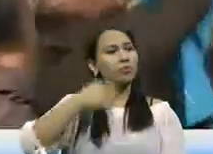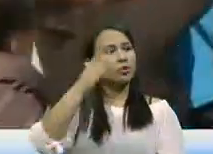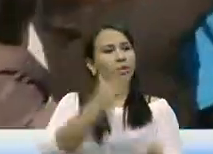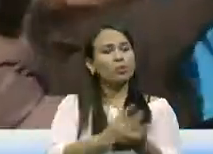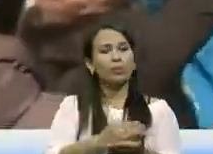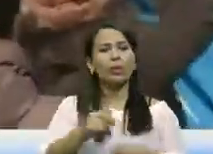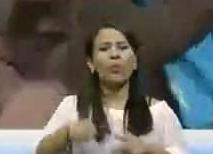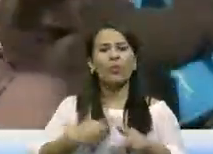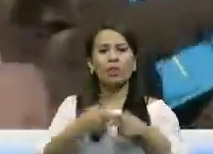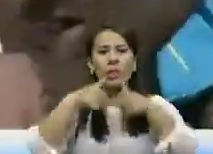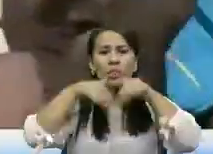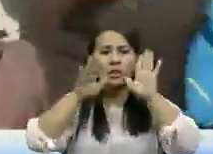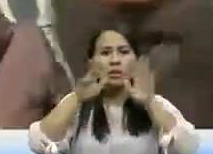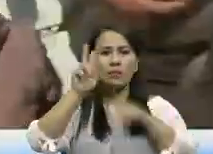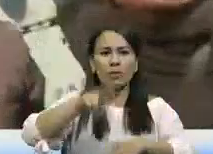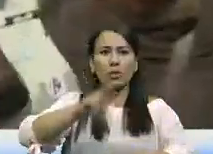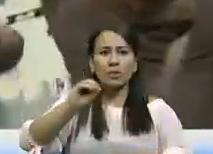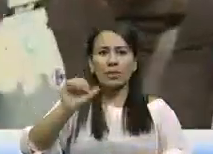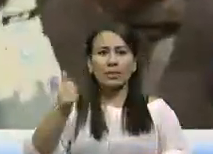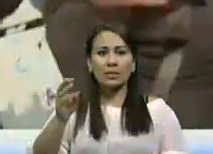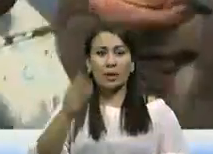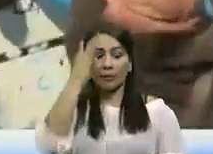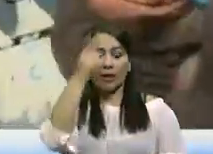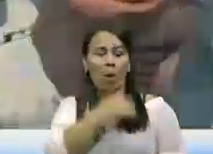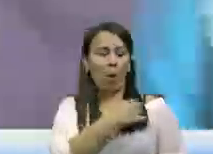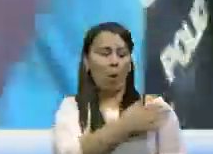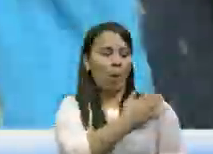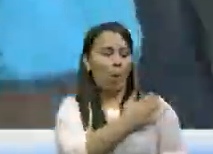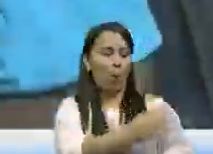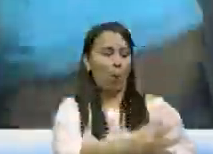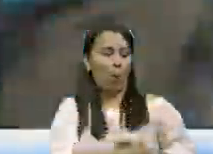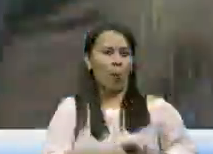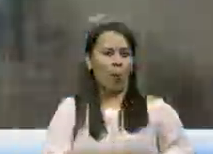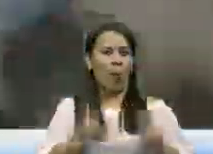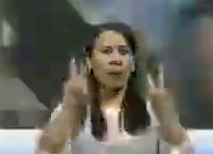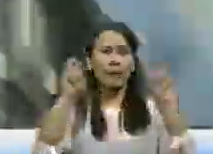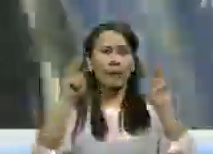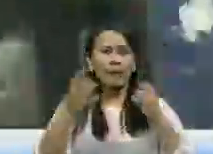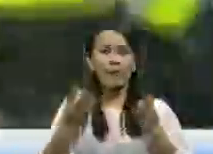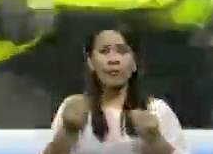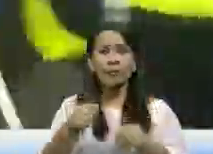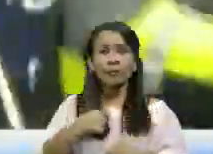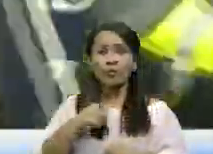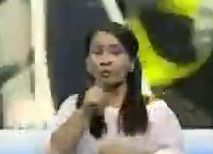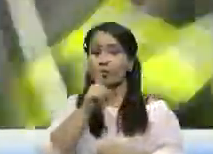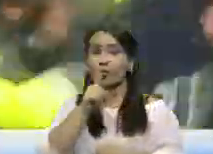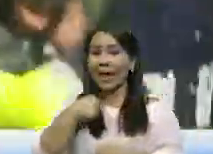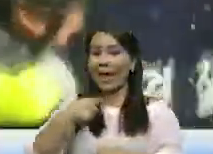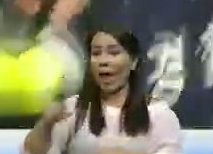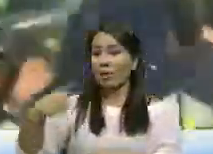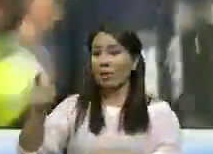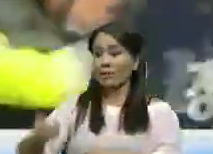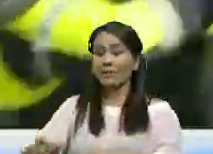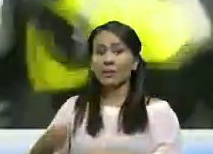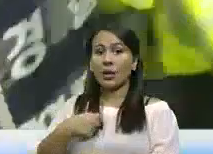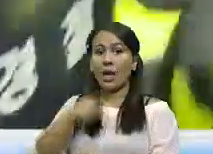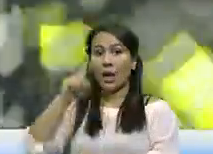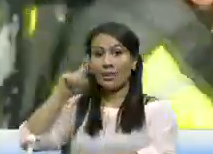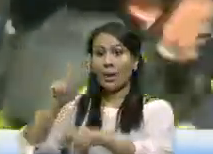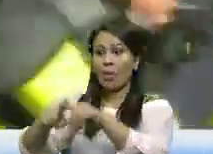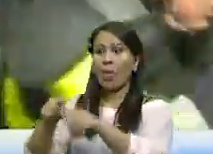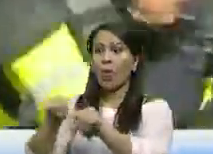en diciembre pasado por cargos de soborno y abuso de poder, en un caso que involucra a una confidente suya y sus relaciones con